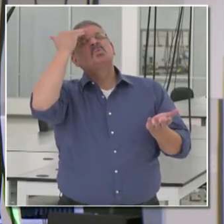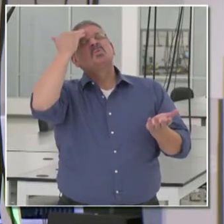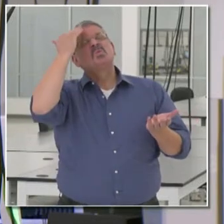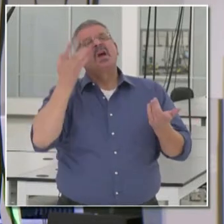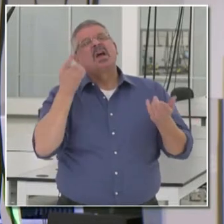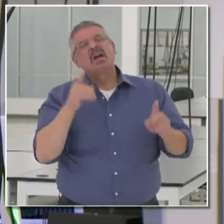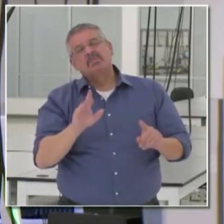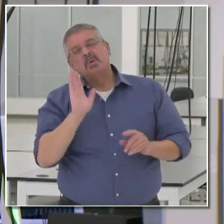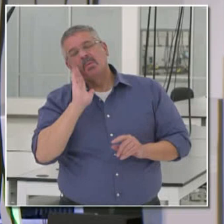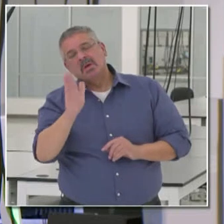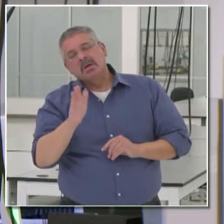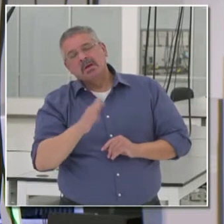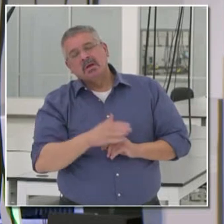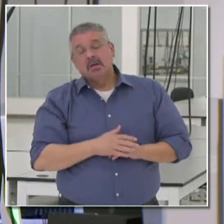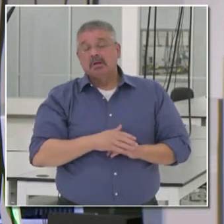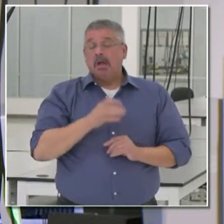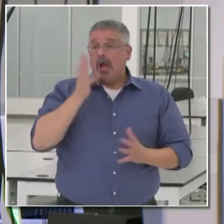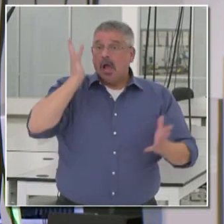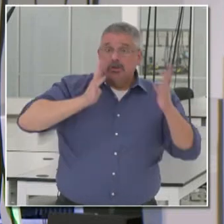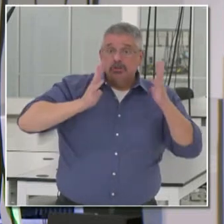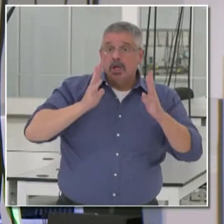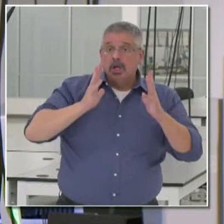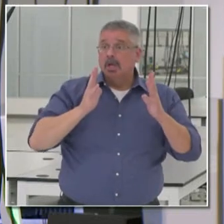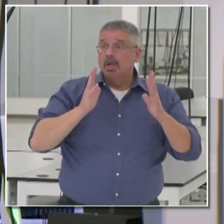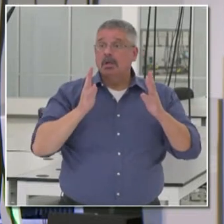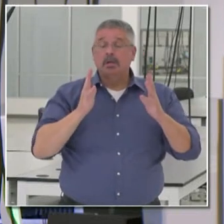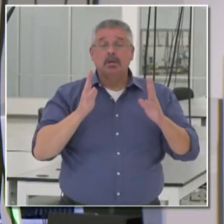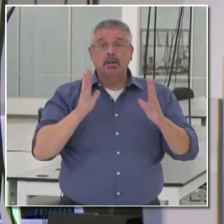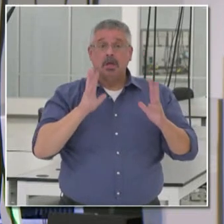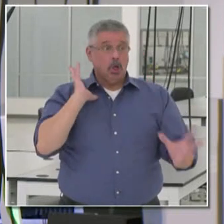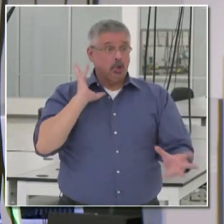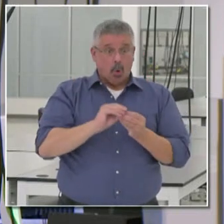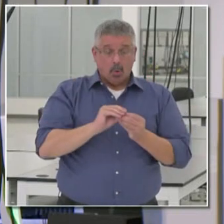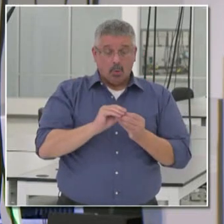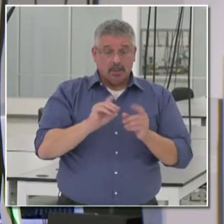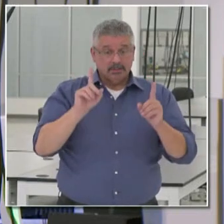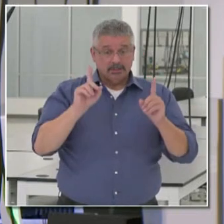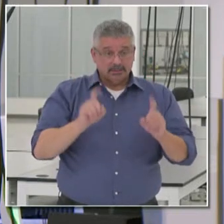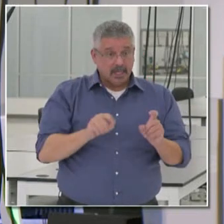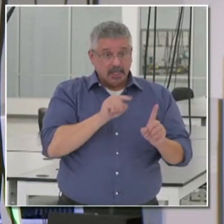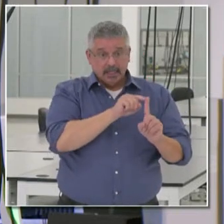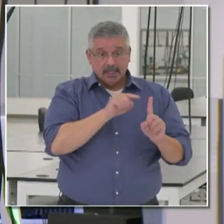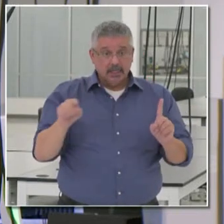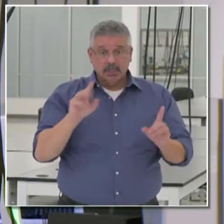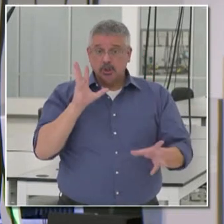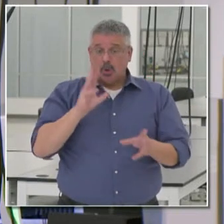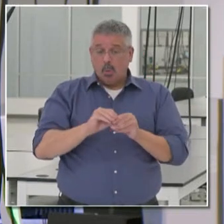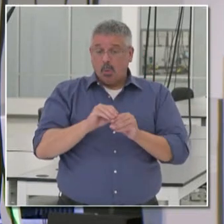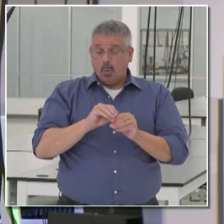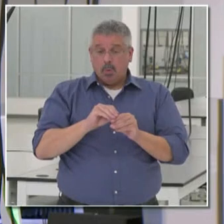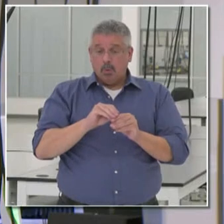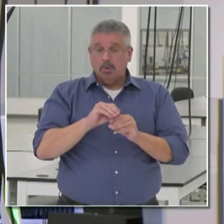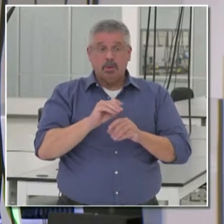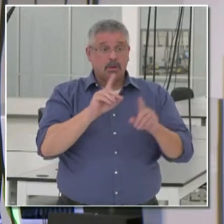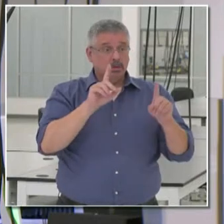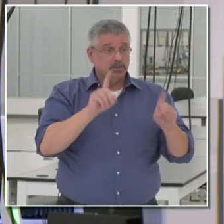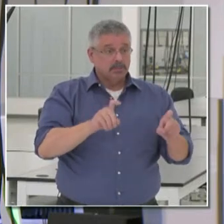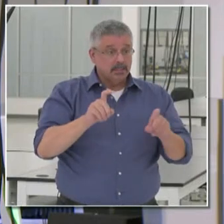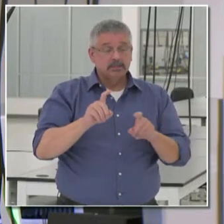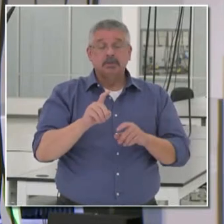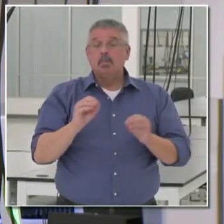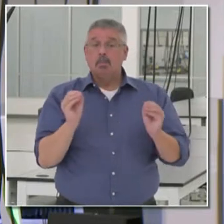y esto es algo de lo cual no estamos avergonzados en cuanto al número total de pruebas y el número total de casos